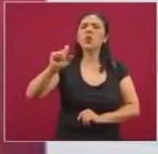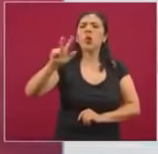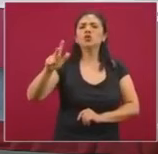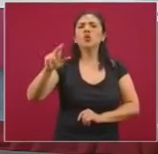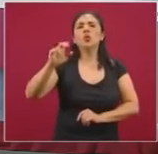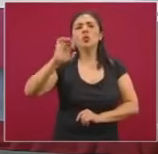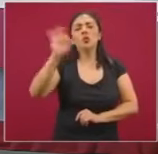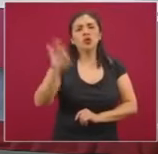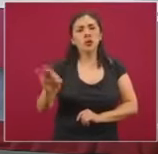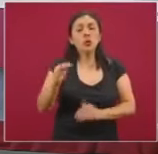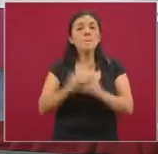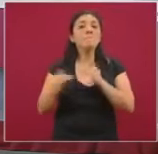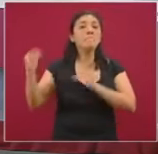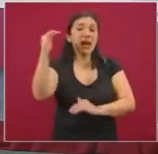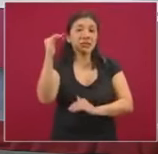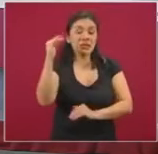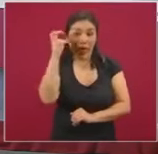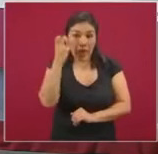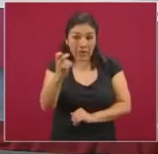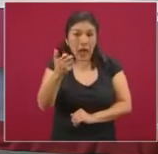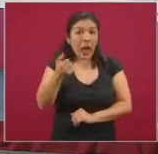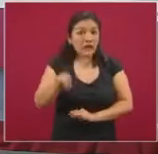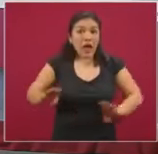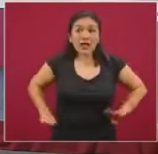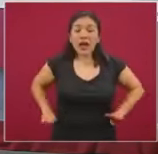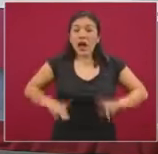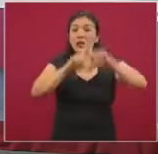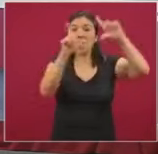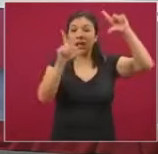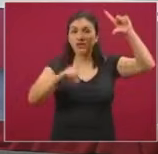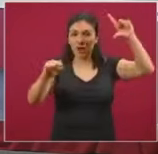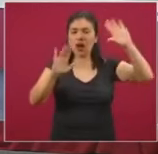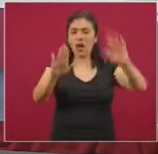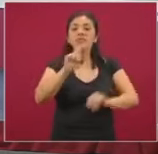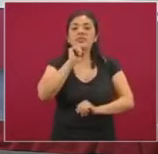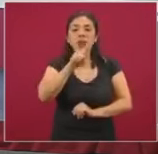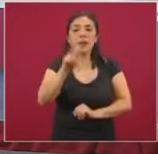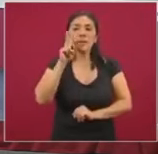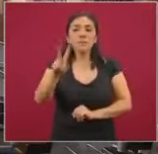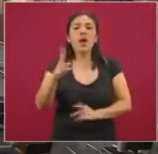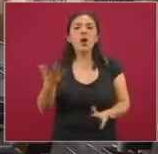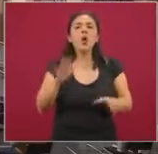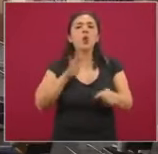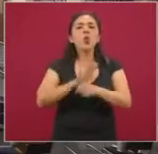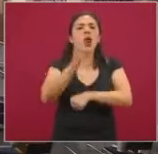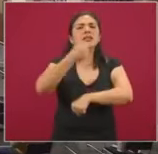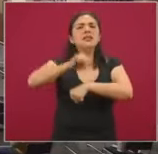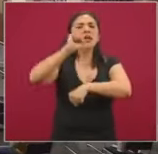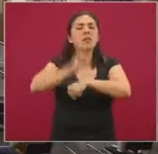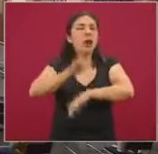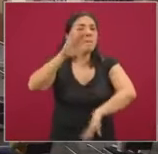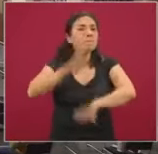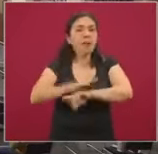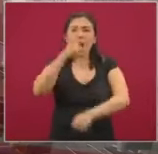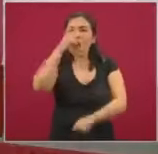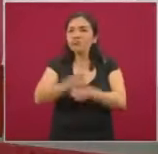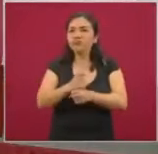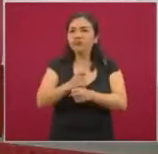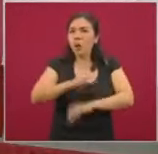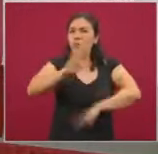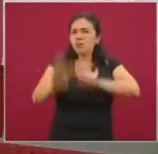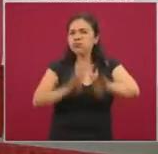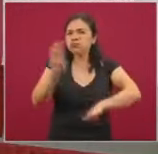de incremento. Esto es a nivel nacional. Y también señalamos aquí cuál fue la semana donde se observó el mayor